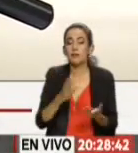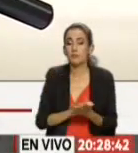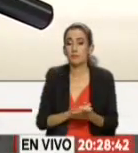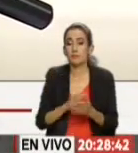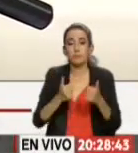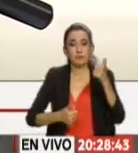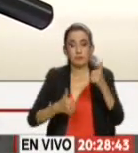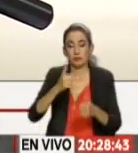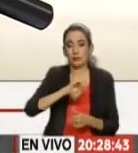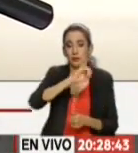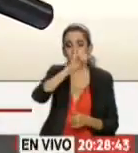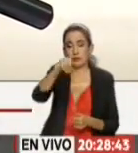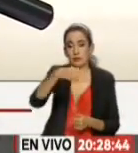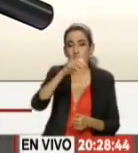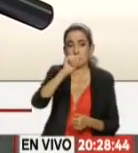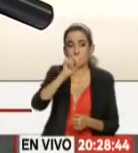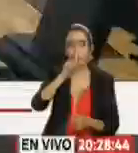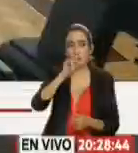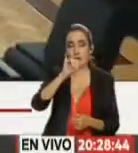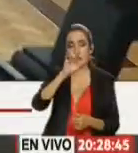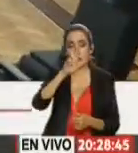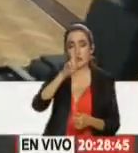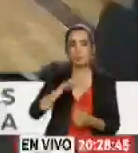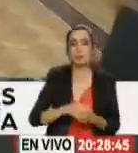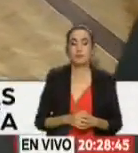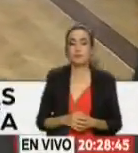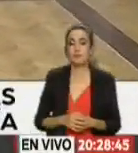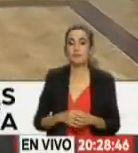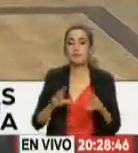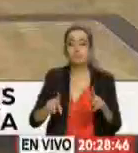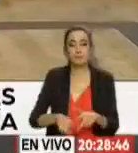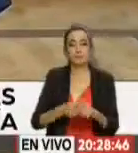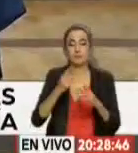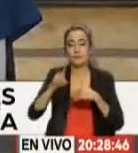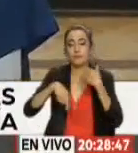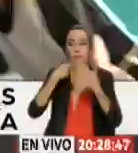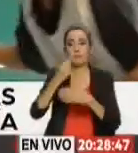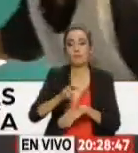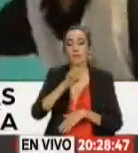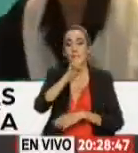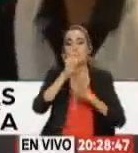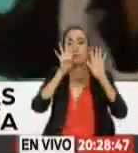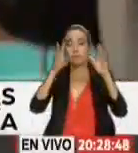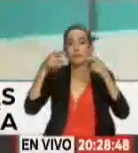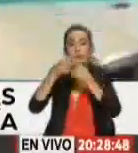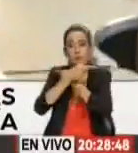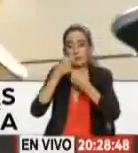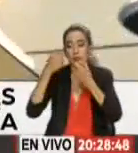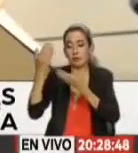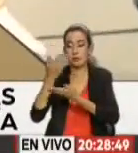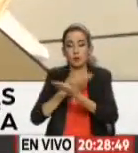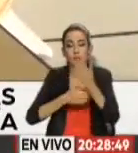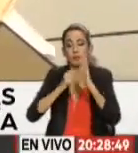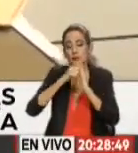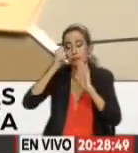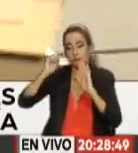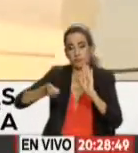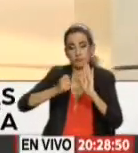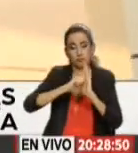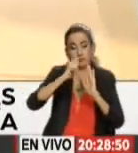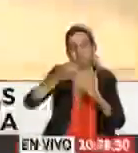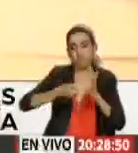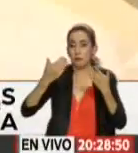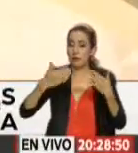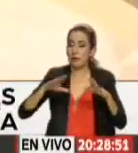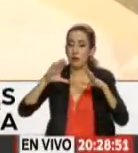postulante Javier Viterbo Bosque Villena. Las audiencias darán inicio el próximo 29 de marzo a las 10 horas. Impugnantes e impugnados deberán acudir a